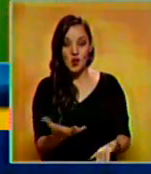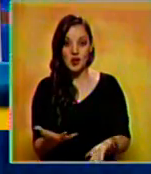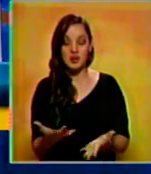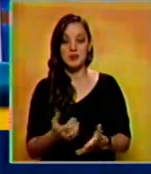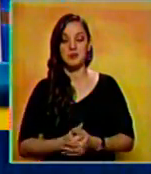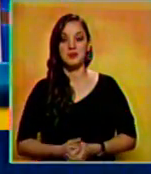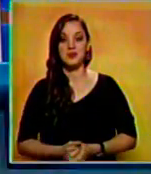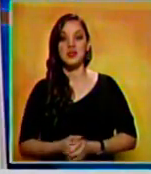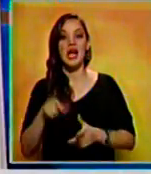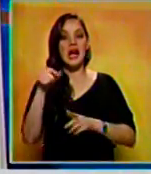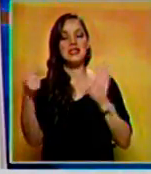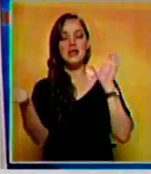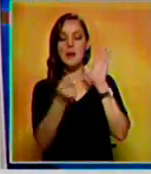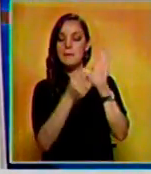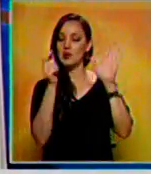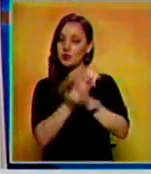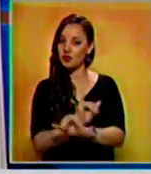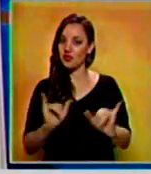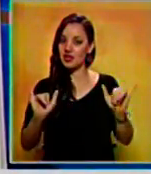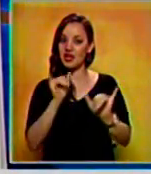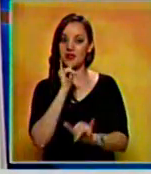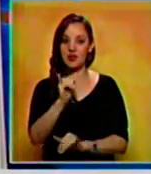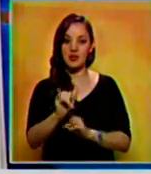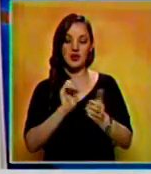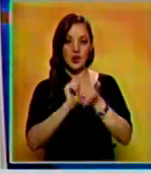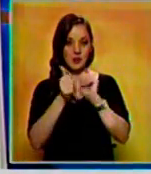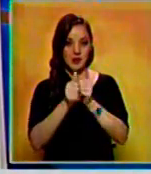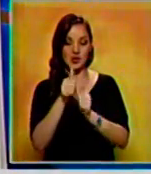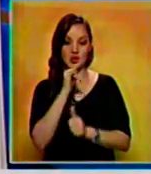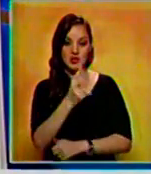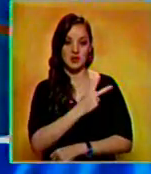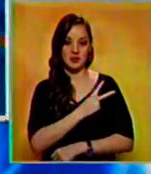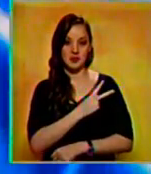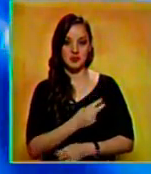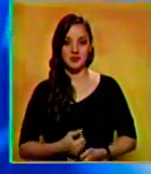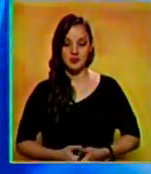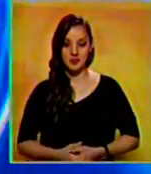Bien, y con esto ponemos punto final a la información deportiva en Noticiero Venevisión.